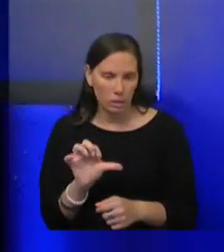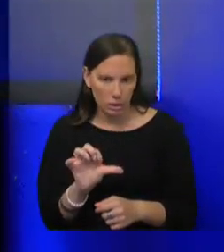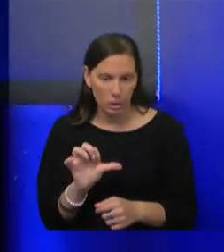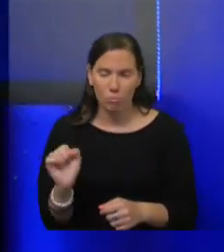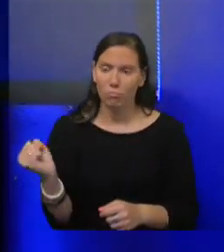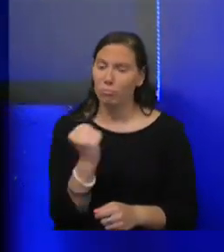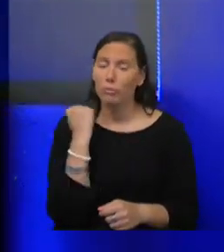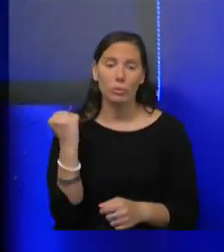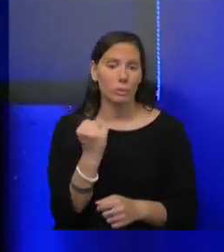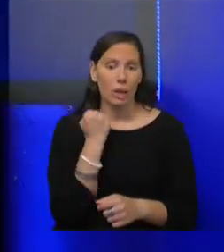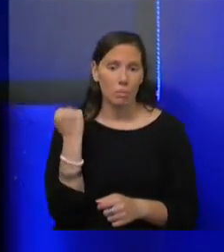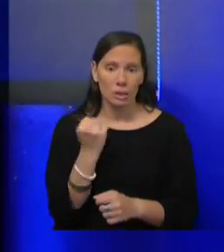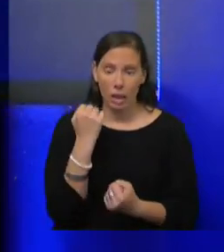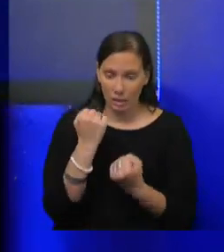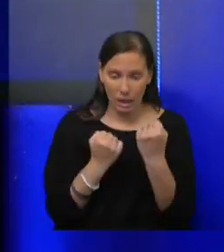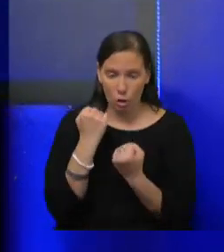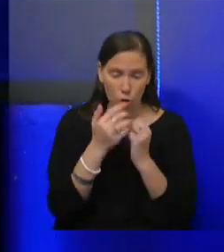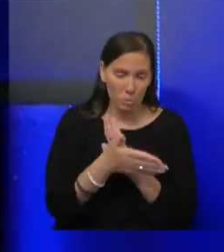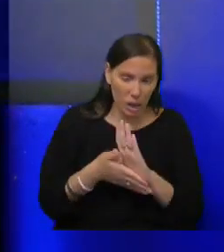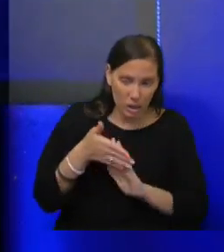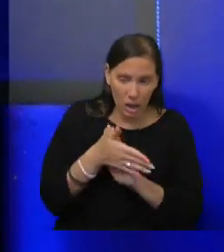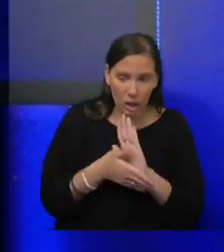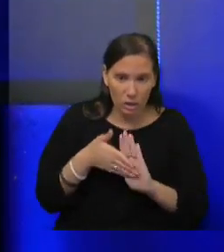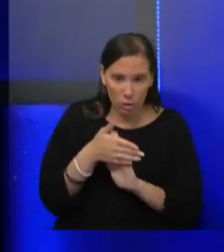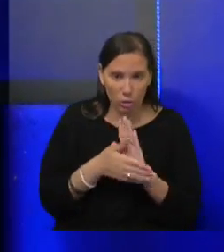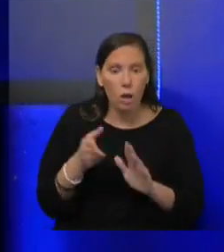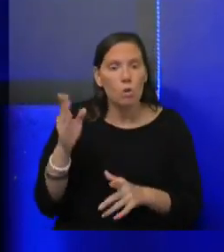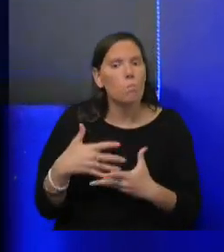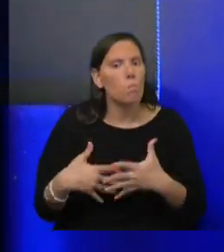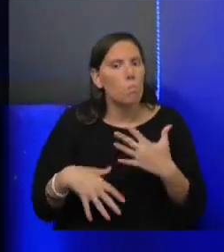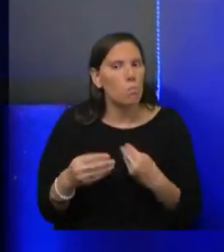protagónico de la economía nacional en un porcentaje